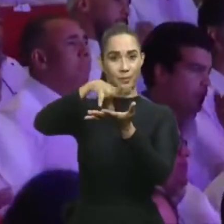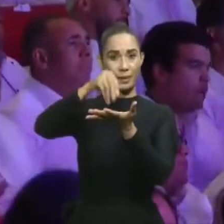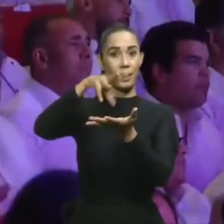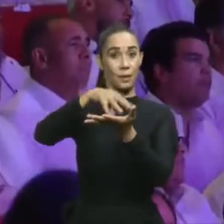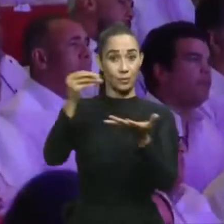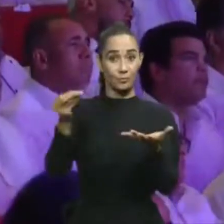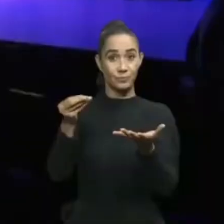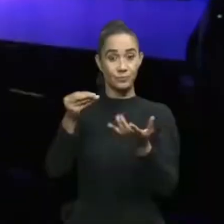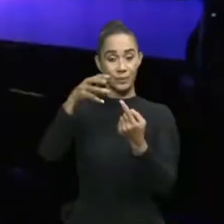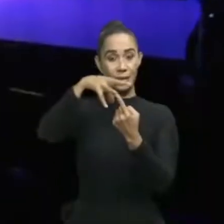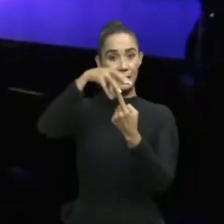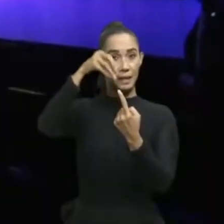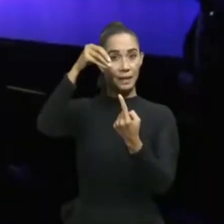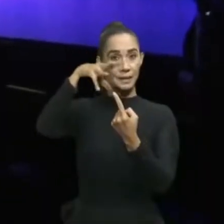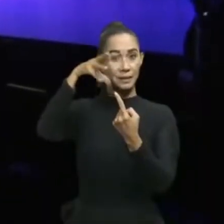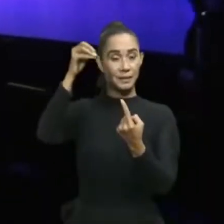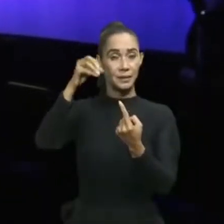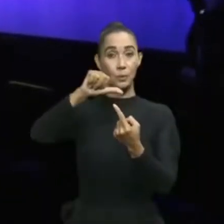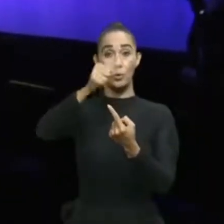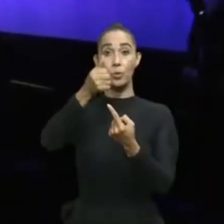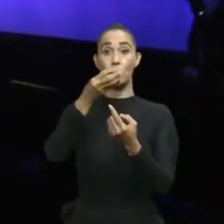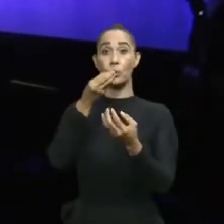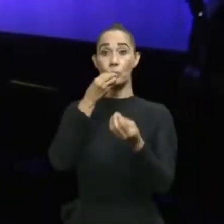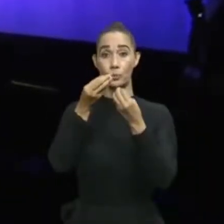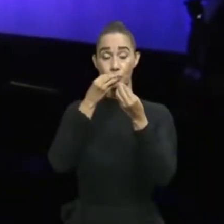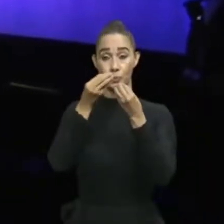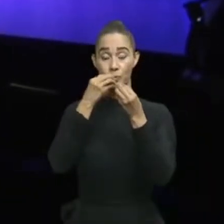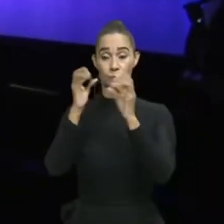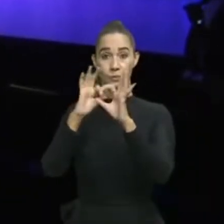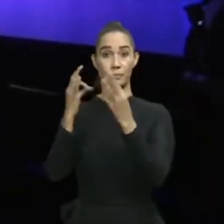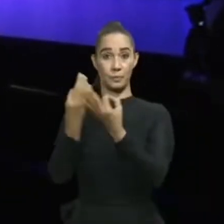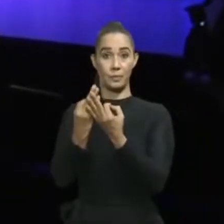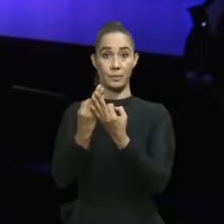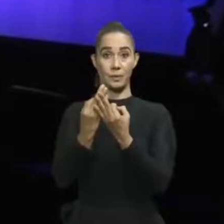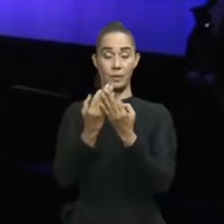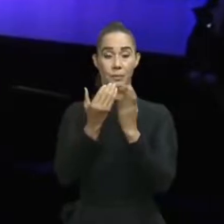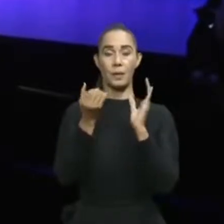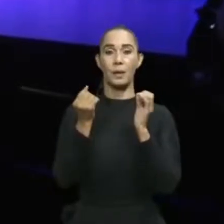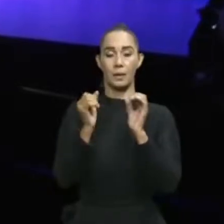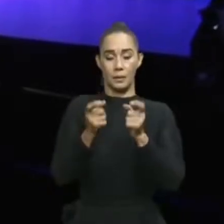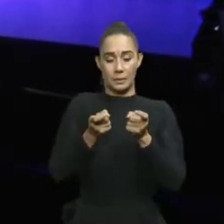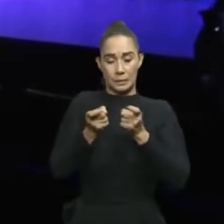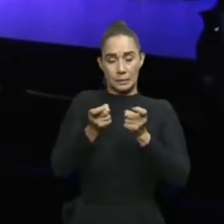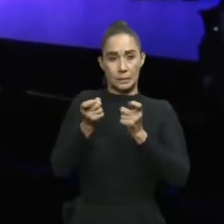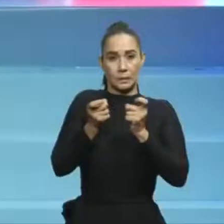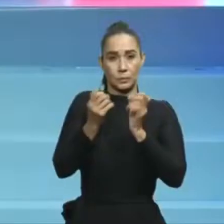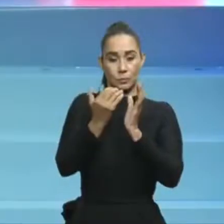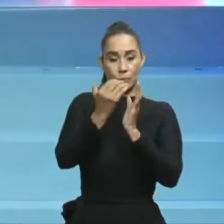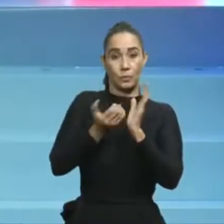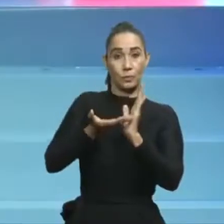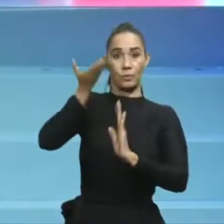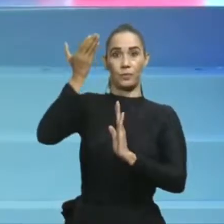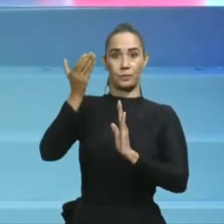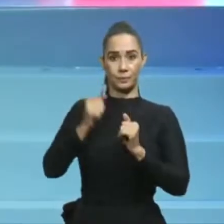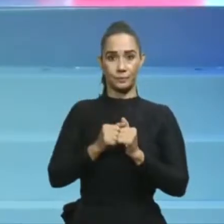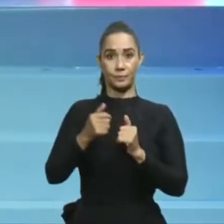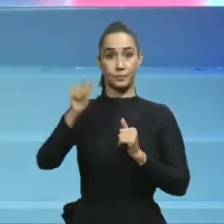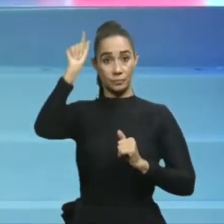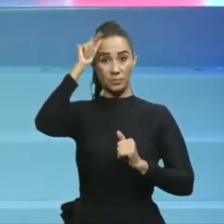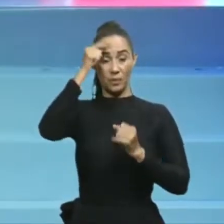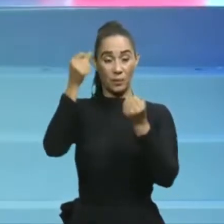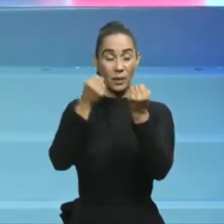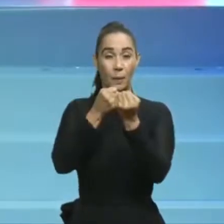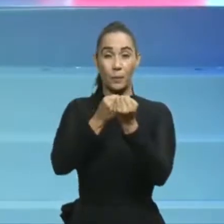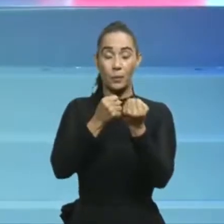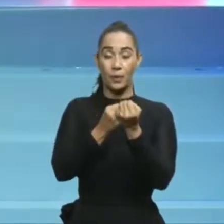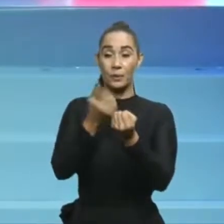para el trigo y otros productos de la canasta familiar para que se hagan una idea con todo ese